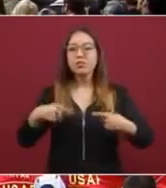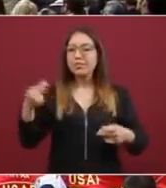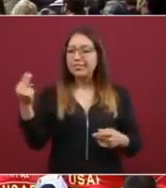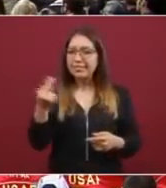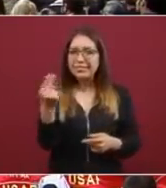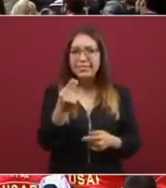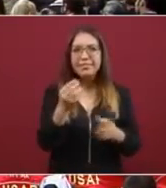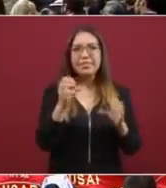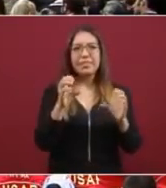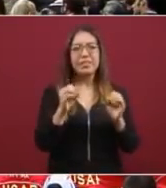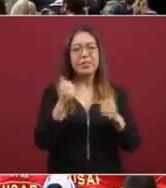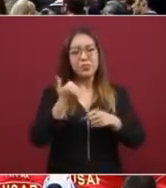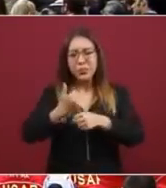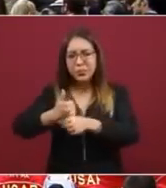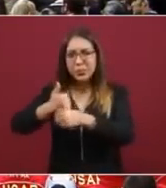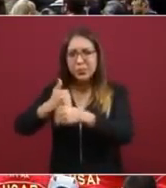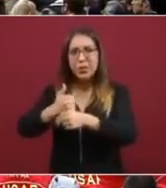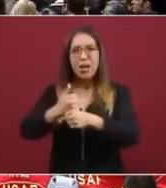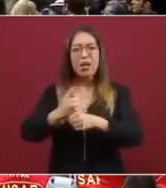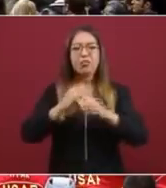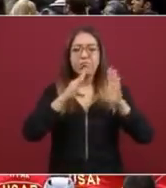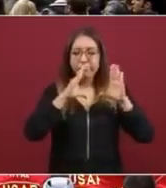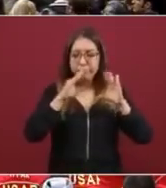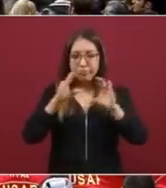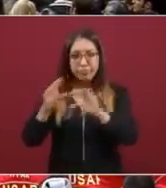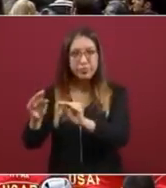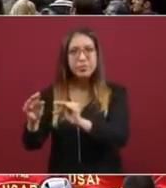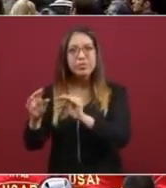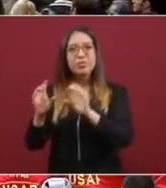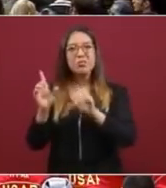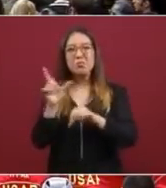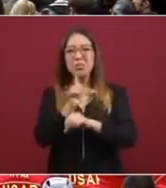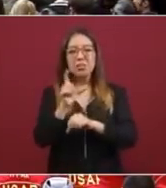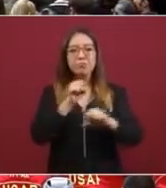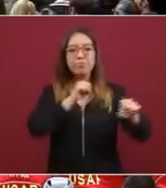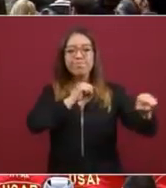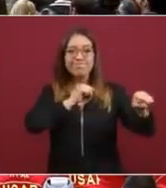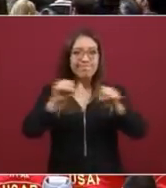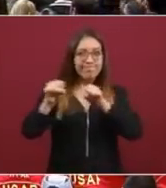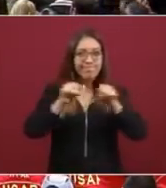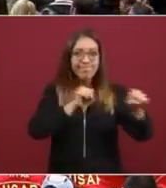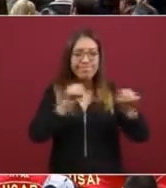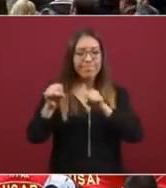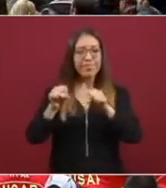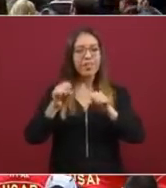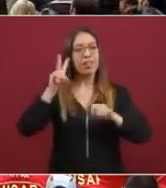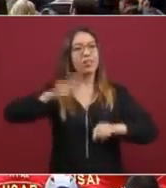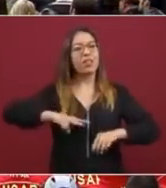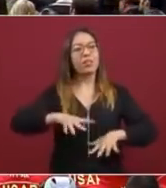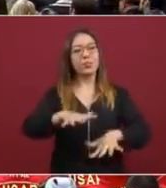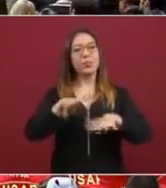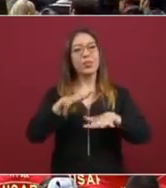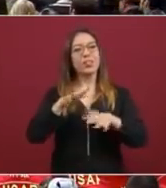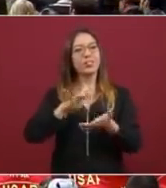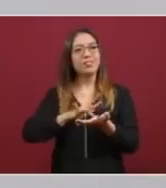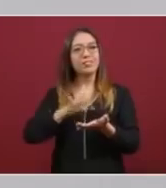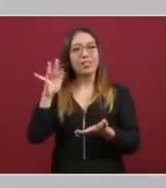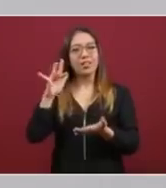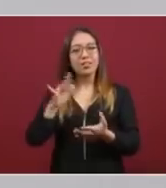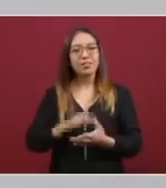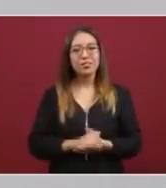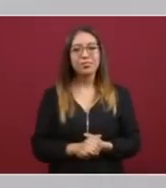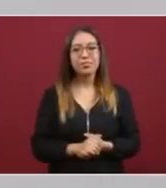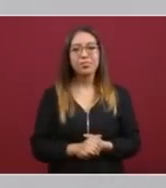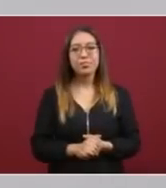afectados por inundaciones, por sismos, es ejemplar. Al cumplir